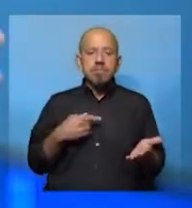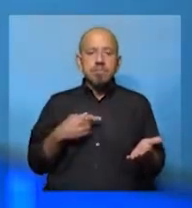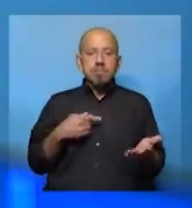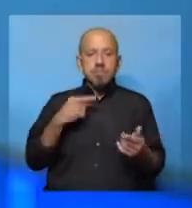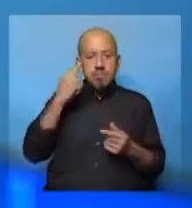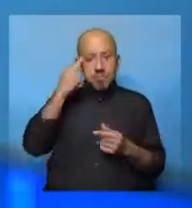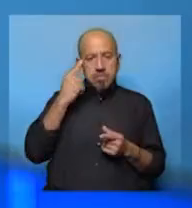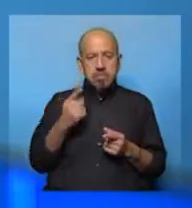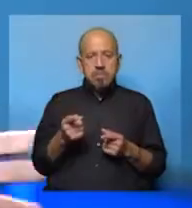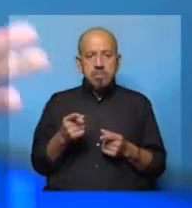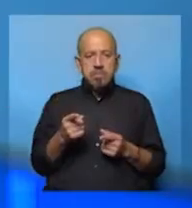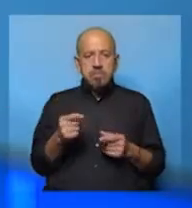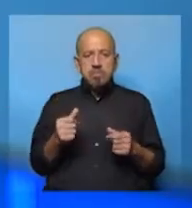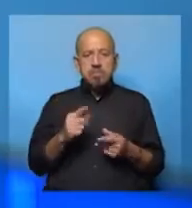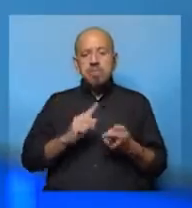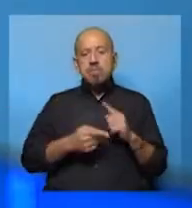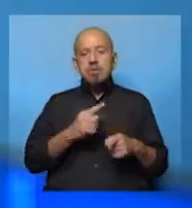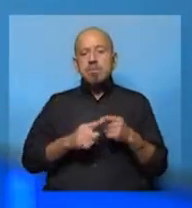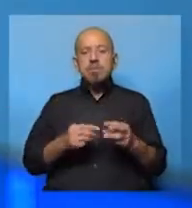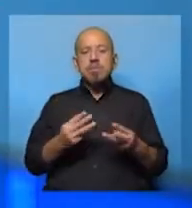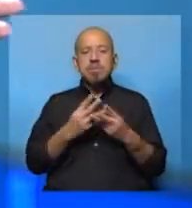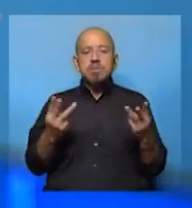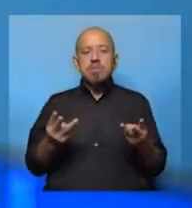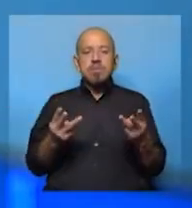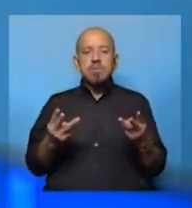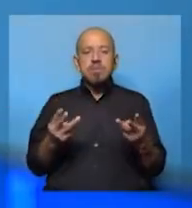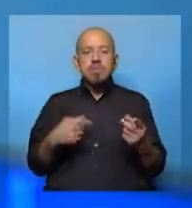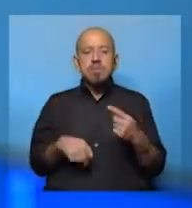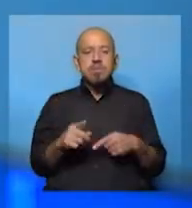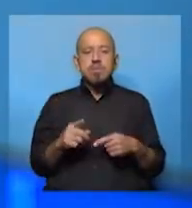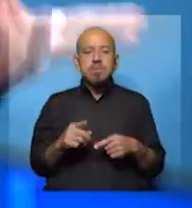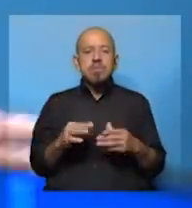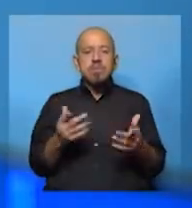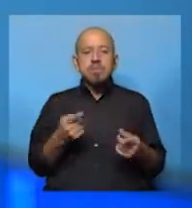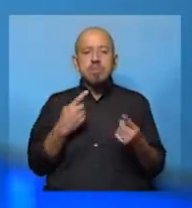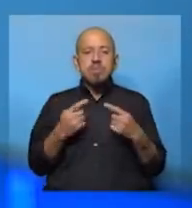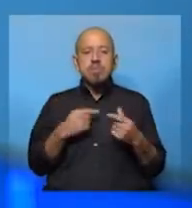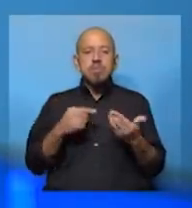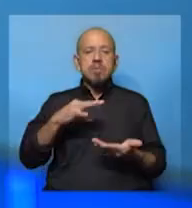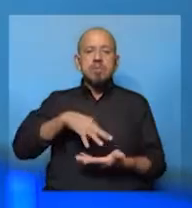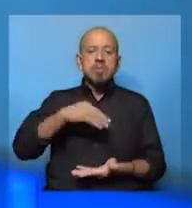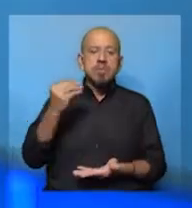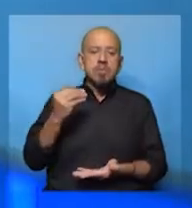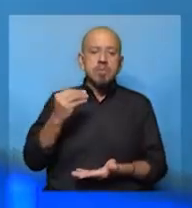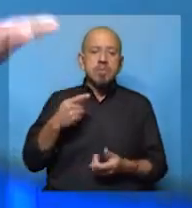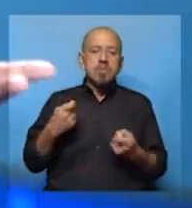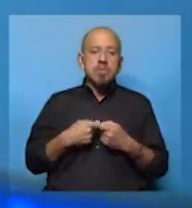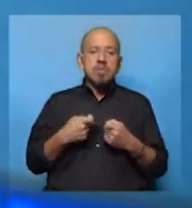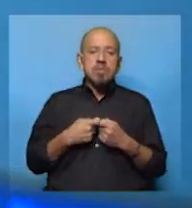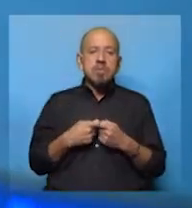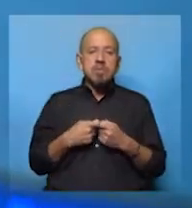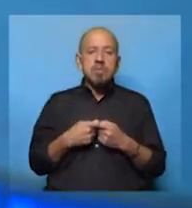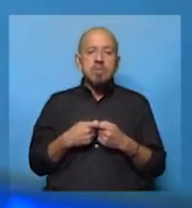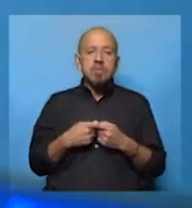todos Habíamos hecho un convenio marco y habíamos empezado a hacer convenios específicos hablar con antel a ver si no podíamos ser socios en esto